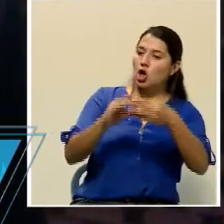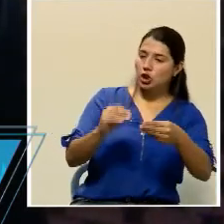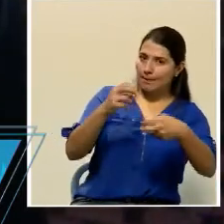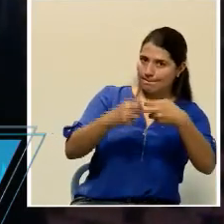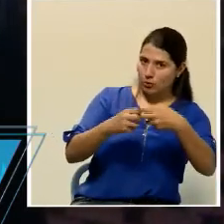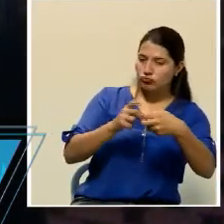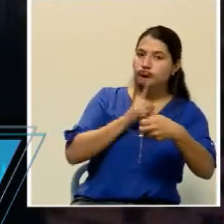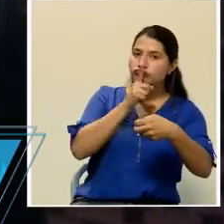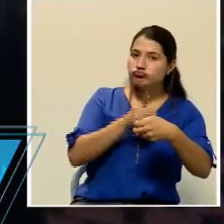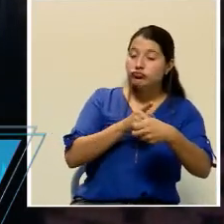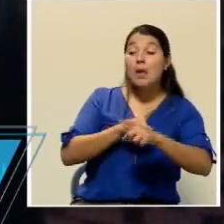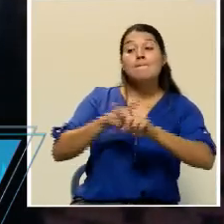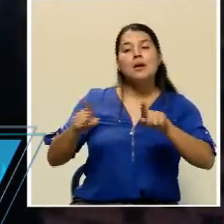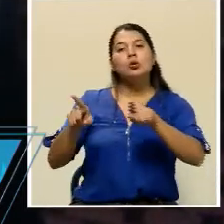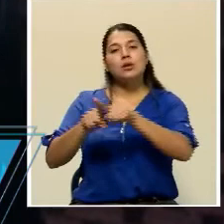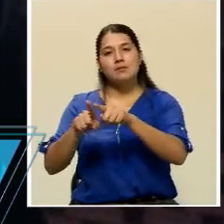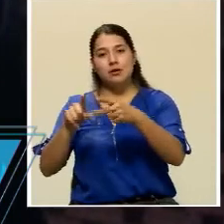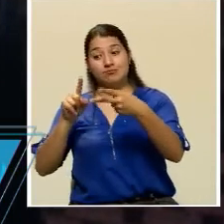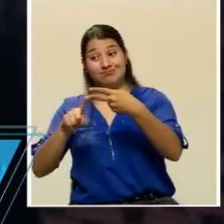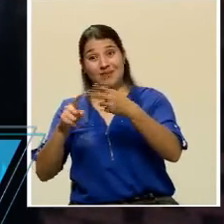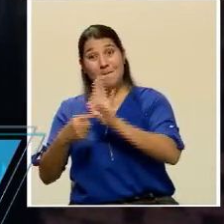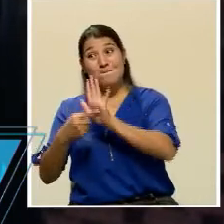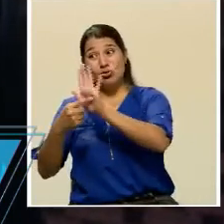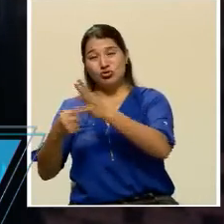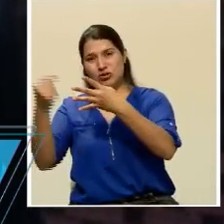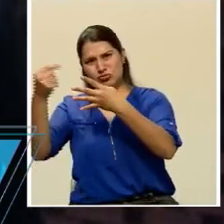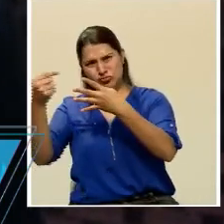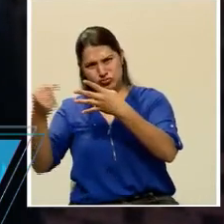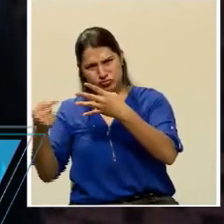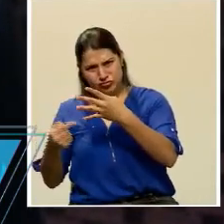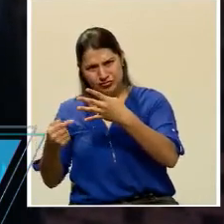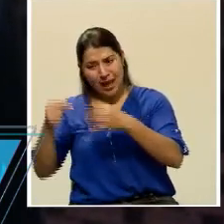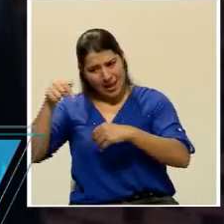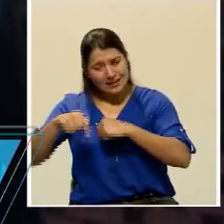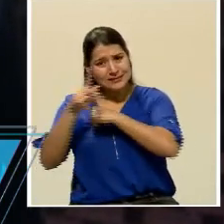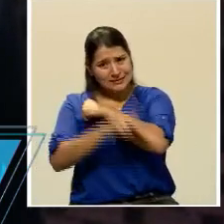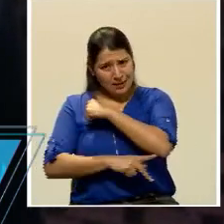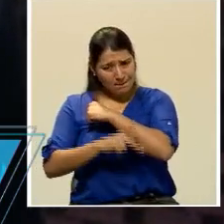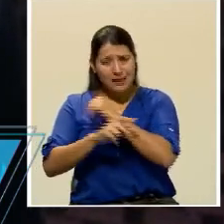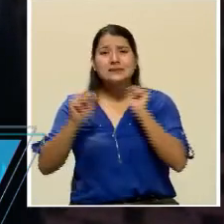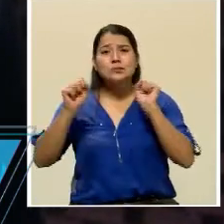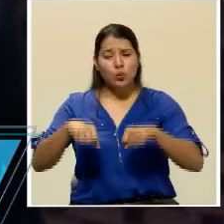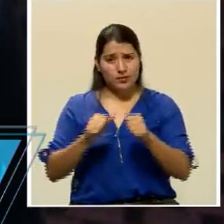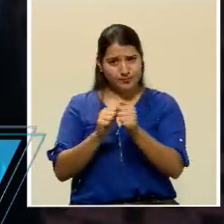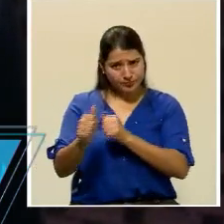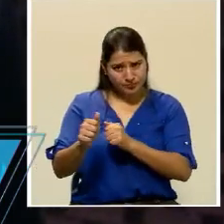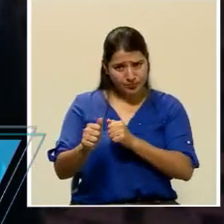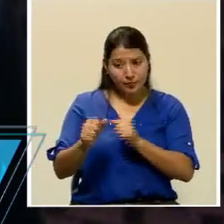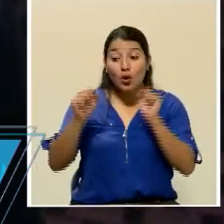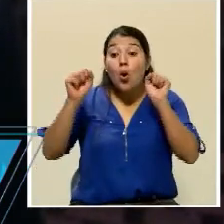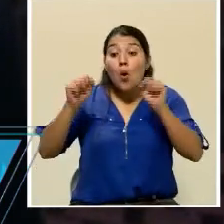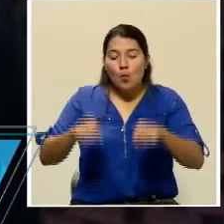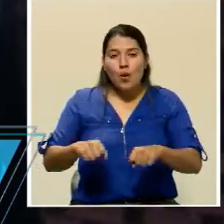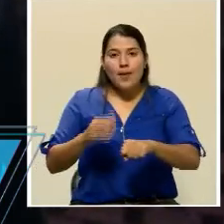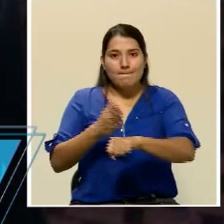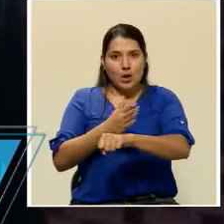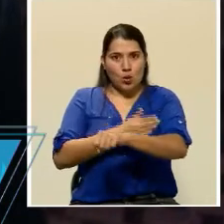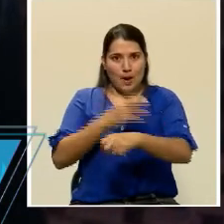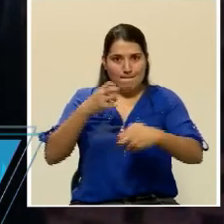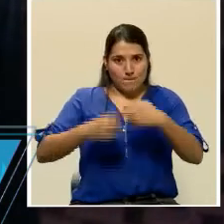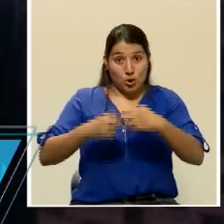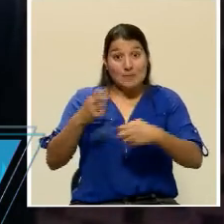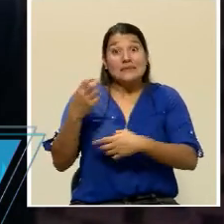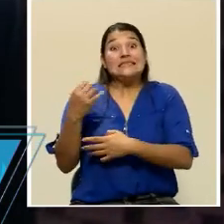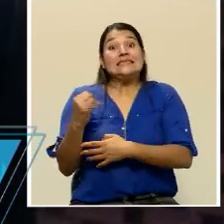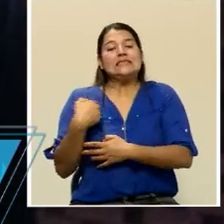país que puede salir adelante, que podemos pasar este problema enorme si